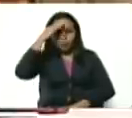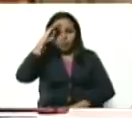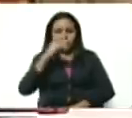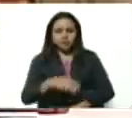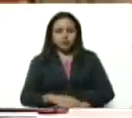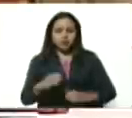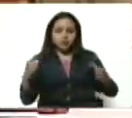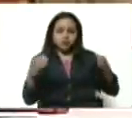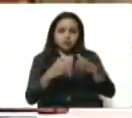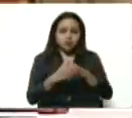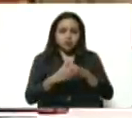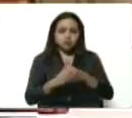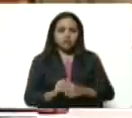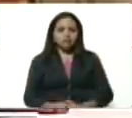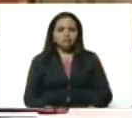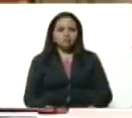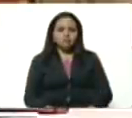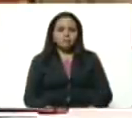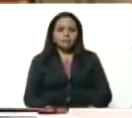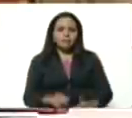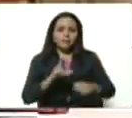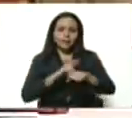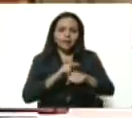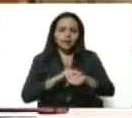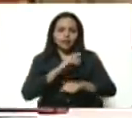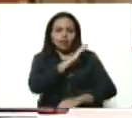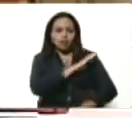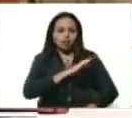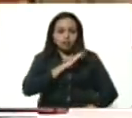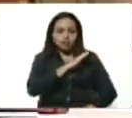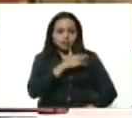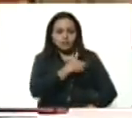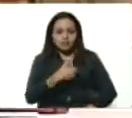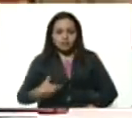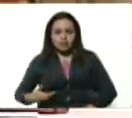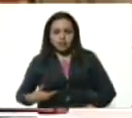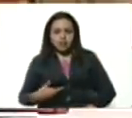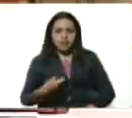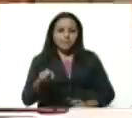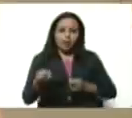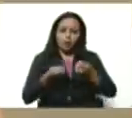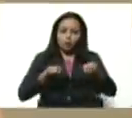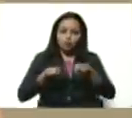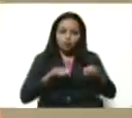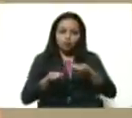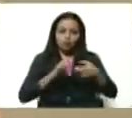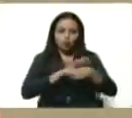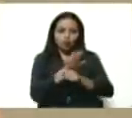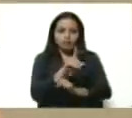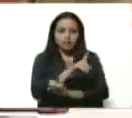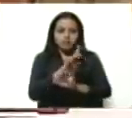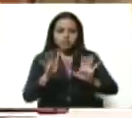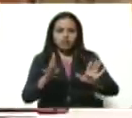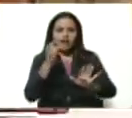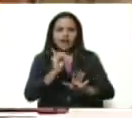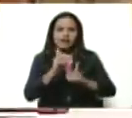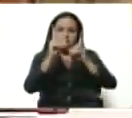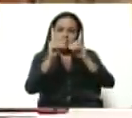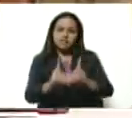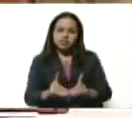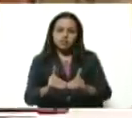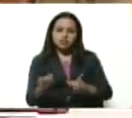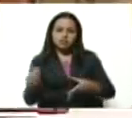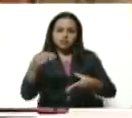comité terapéutico de la comisión presidencial para el control de kobe 19 ha decidido incorporar